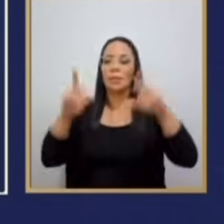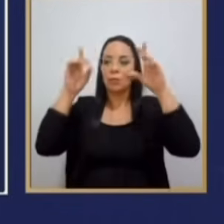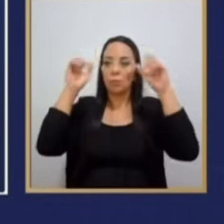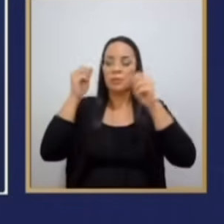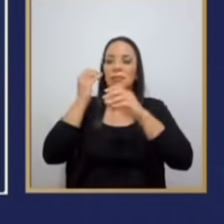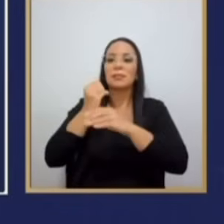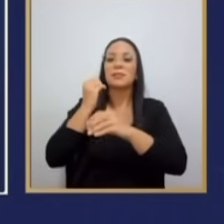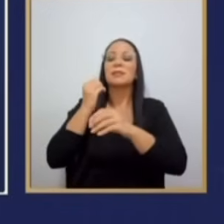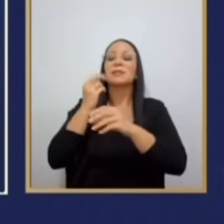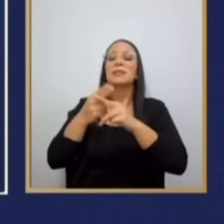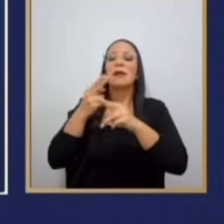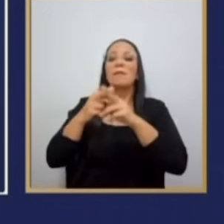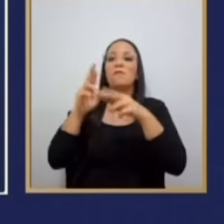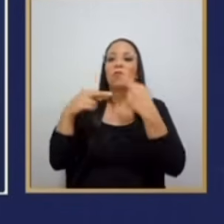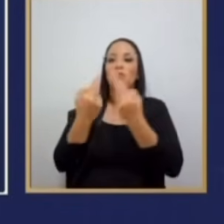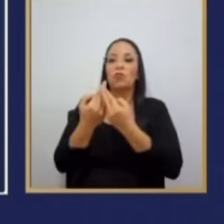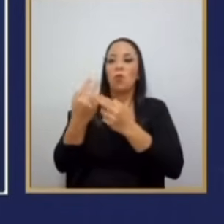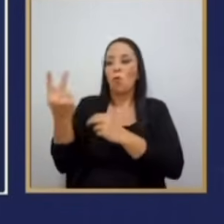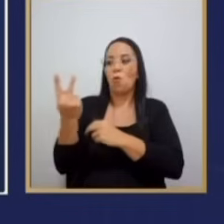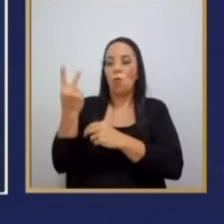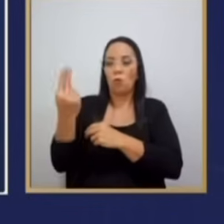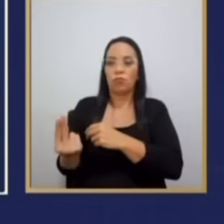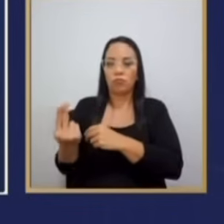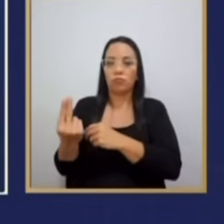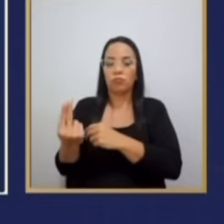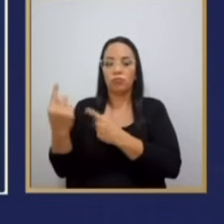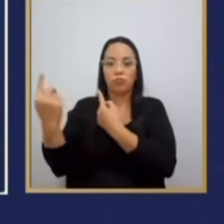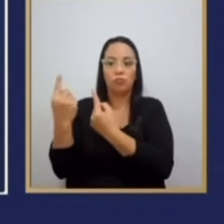bilateral, 1-0, mucho que hablar.